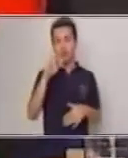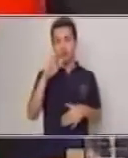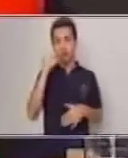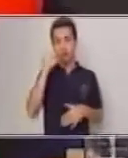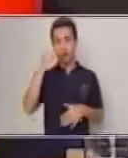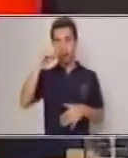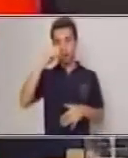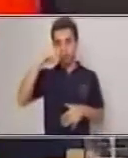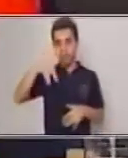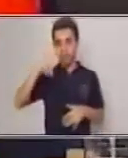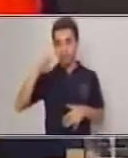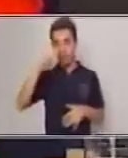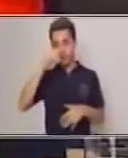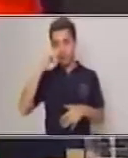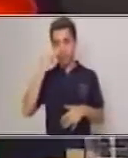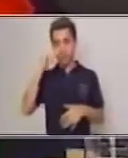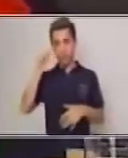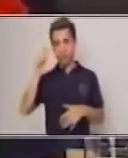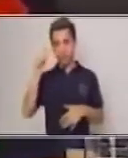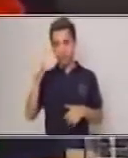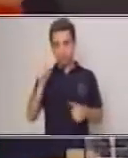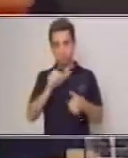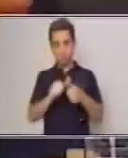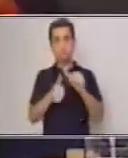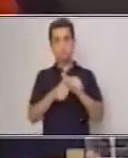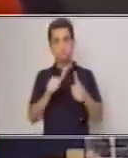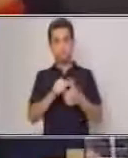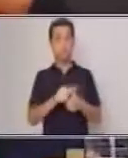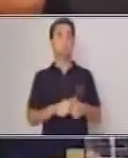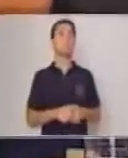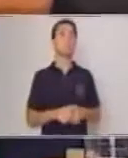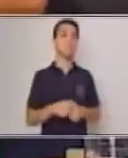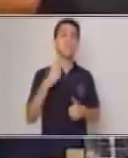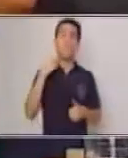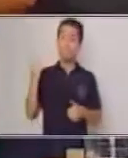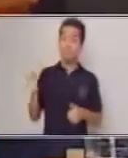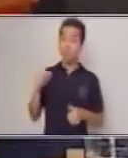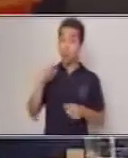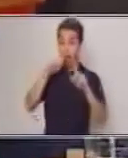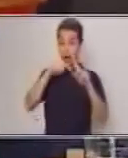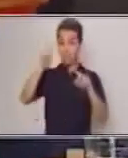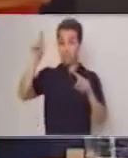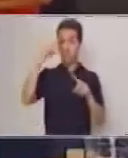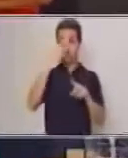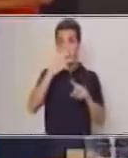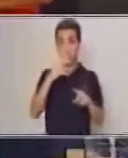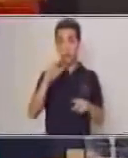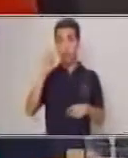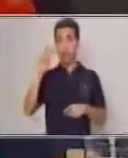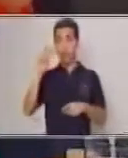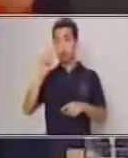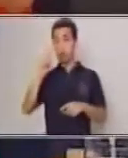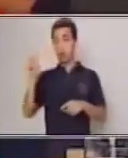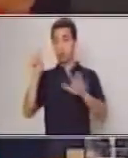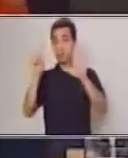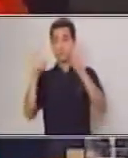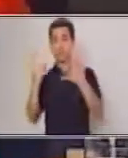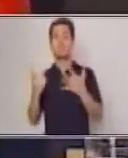de 216, 6. 6 por 6, 36. Por